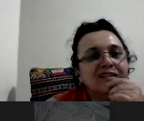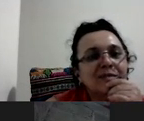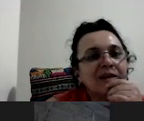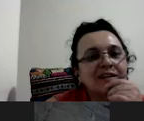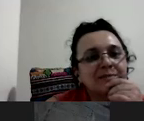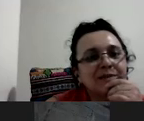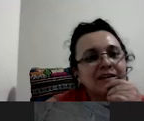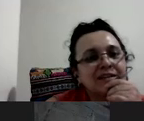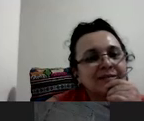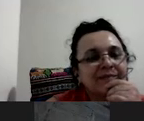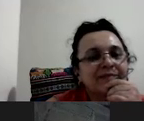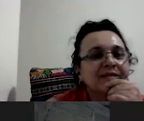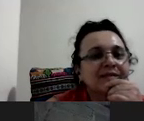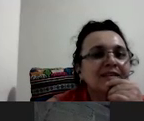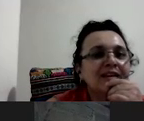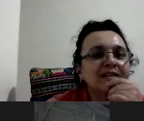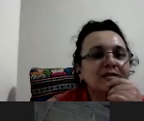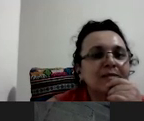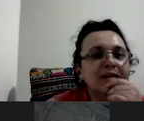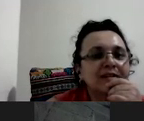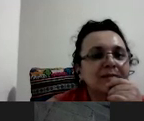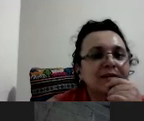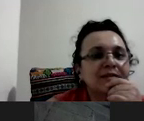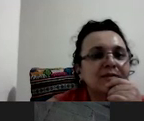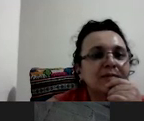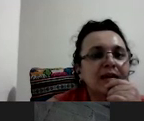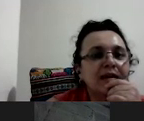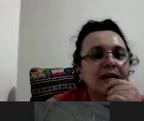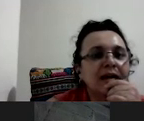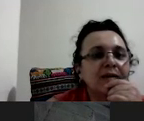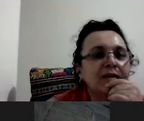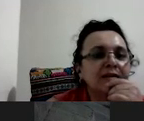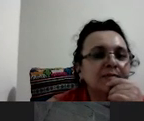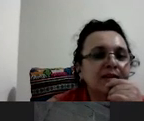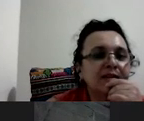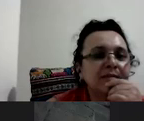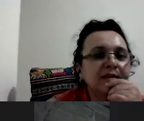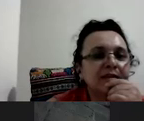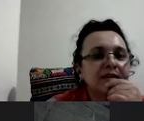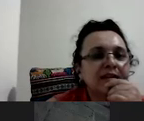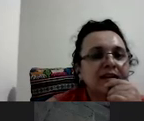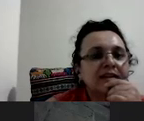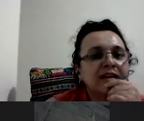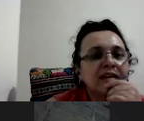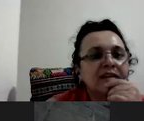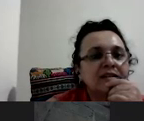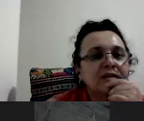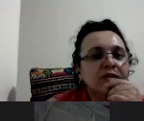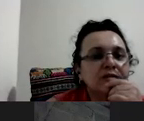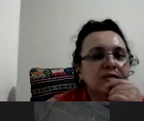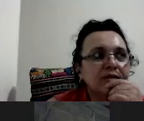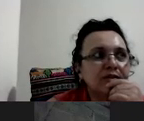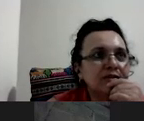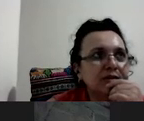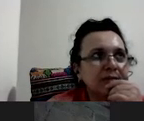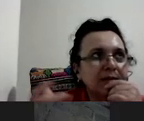Take some aspirin. Take some aspirin. Tomar algunas aspirinas, ¿verdad? Try this